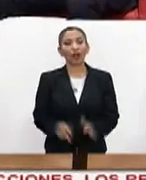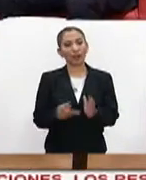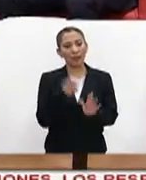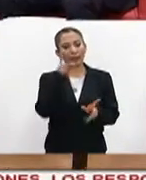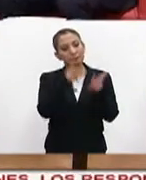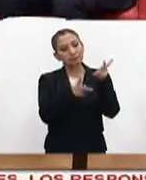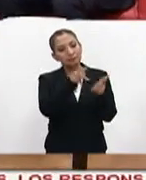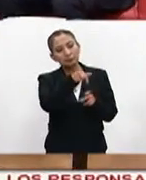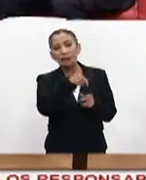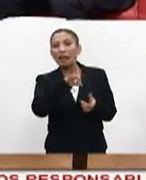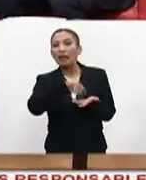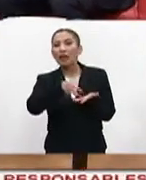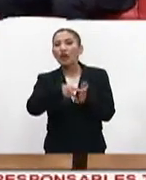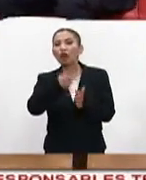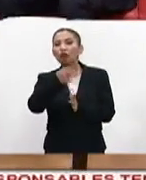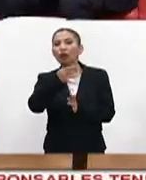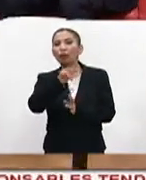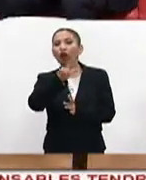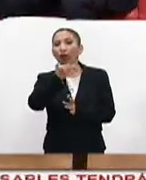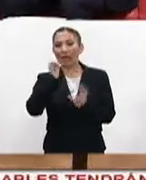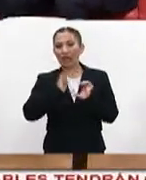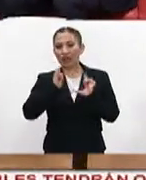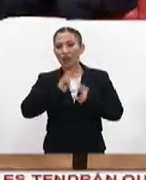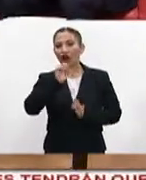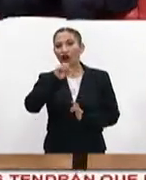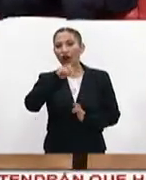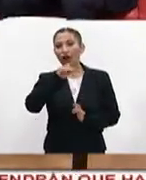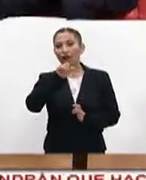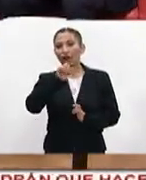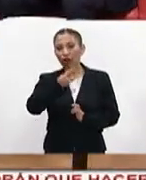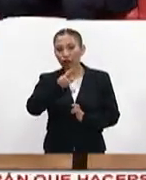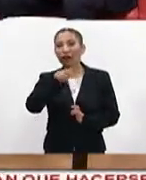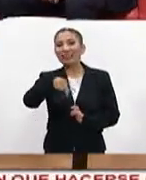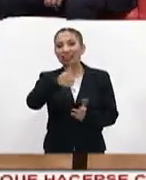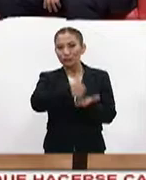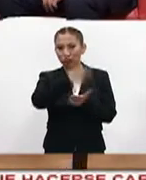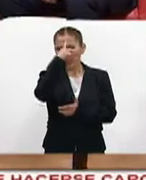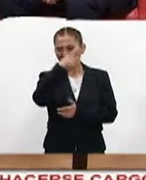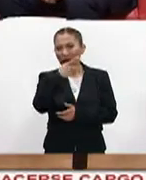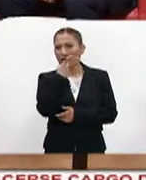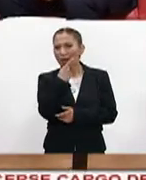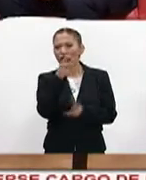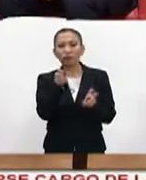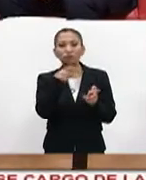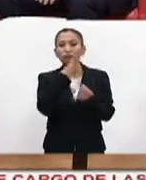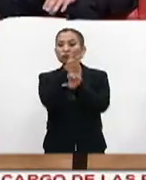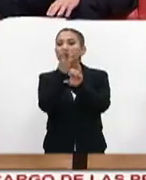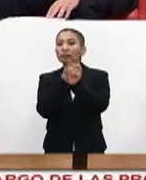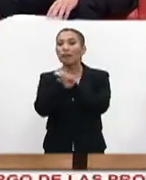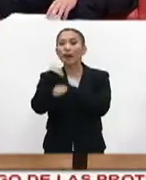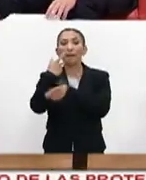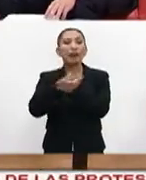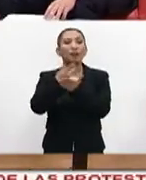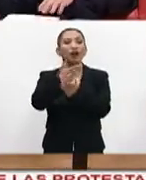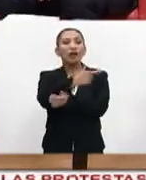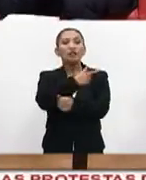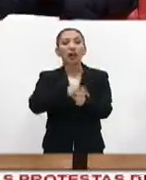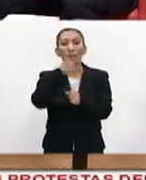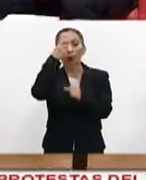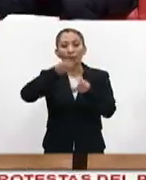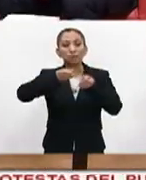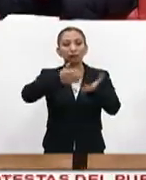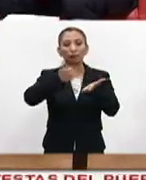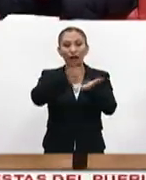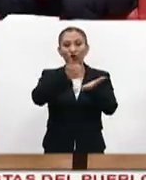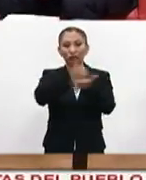Estamos conversando con el ingeniero Gustavo López, gerente de la CONAFOR aquí en la Ciudad de México. Estamos hablando de la convocatoria al Premio Nacional al Mérito